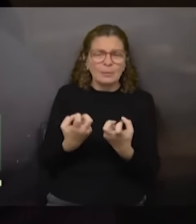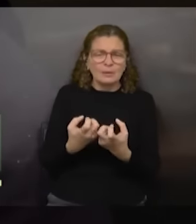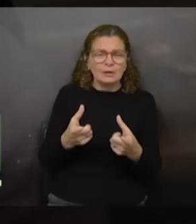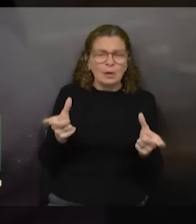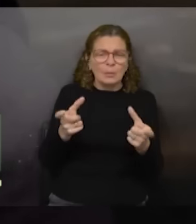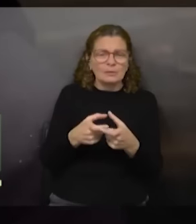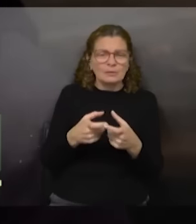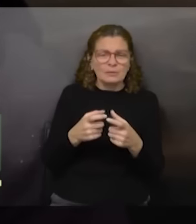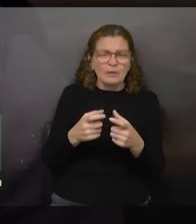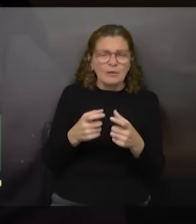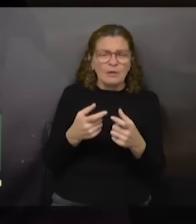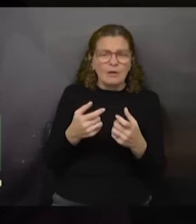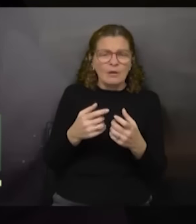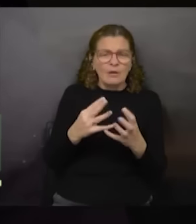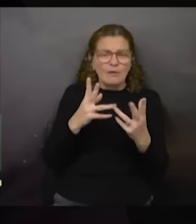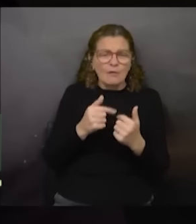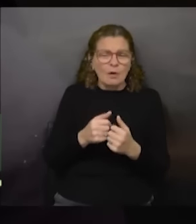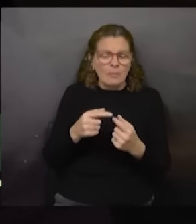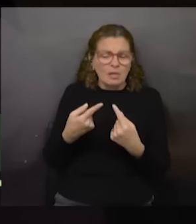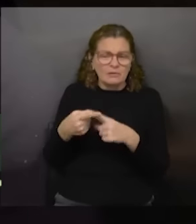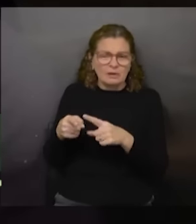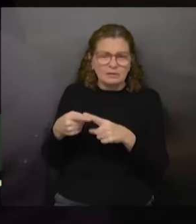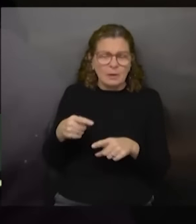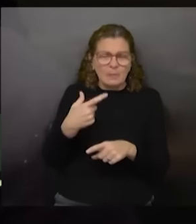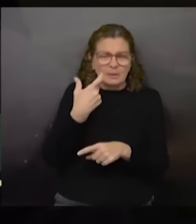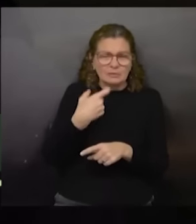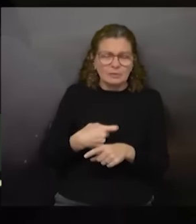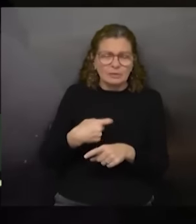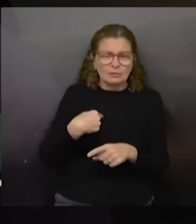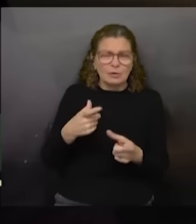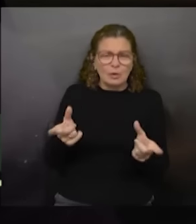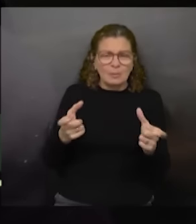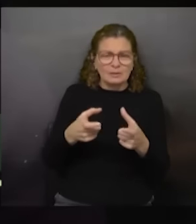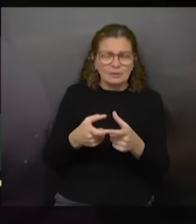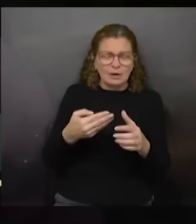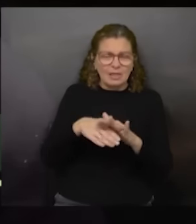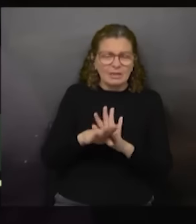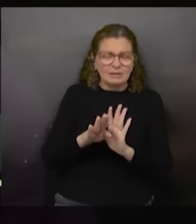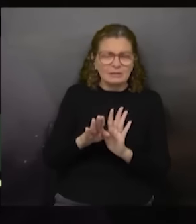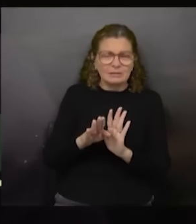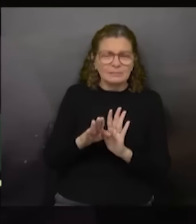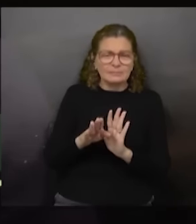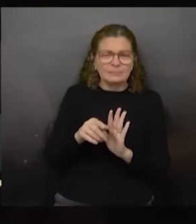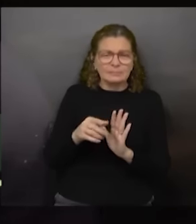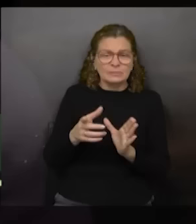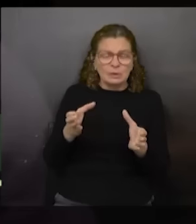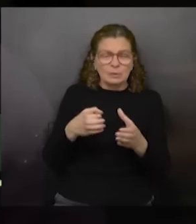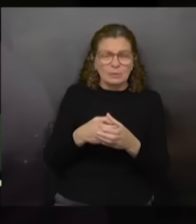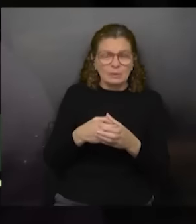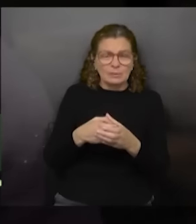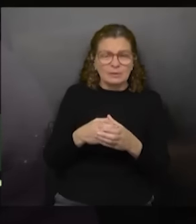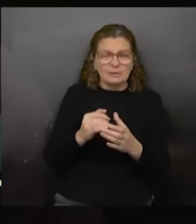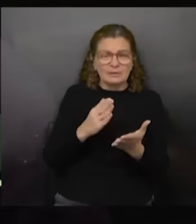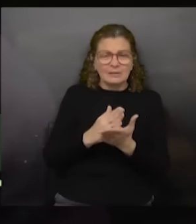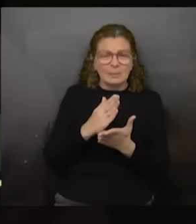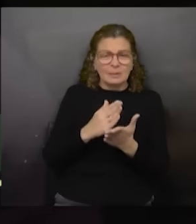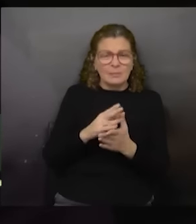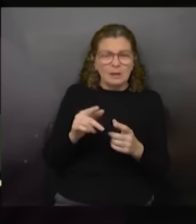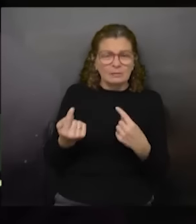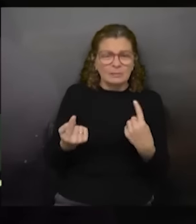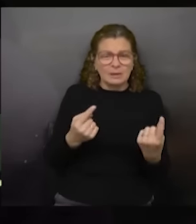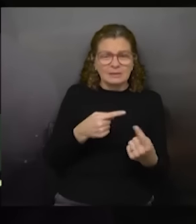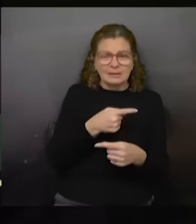pueden reunir de forma ordinaria como extraordinaria en lo personal en la comisión que yo integro en legislación laboral nos reunimos de forma ordinaria y extraordinaria